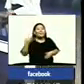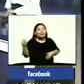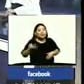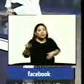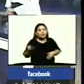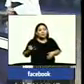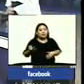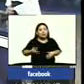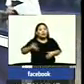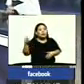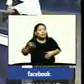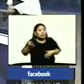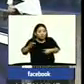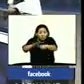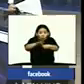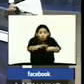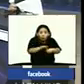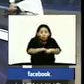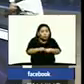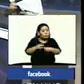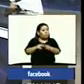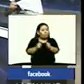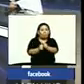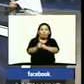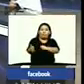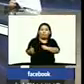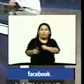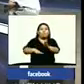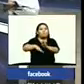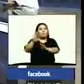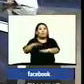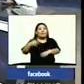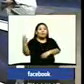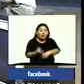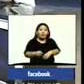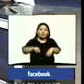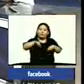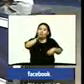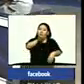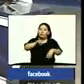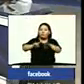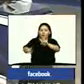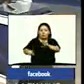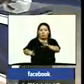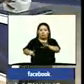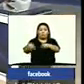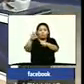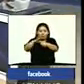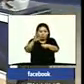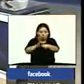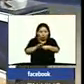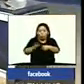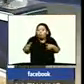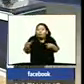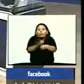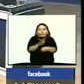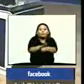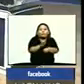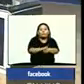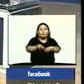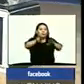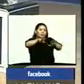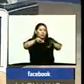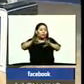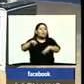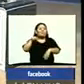aprobar por una mayoría calificada. Estamos hablando de que tienen que votar 56 de los 84 diputados. Y esto hace un poco